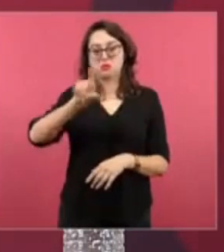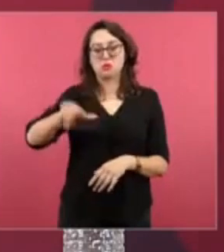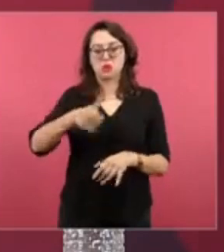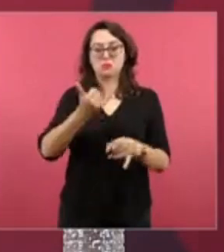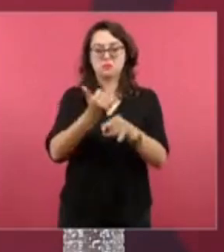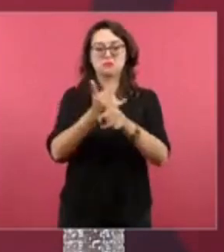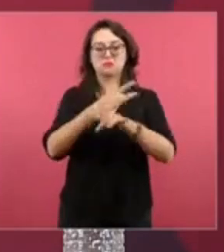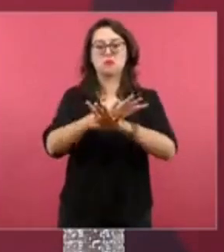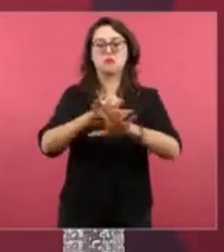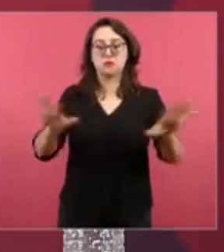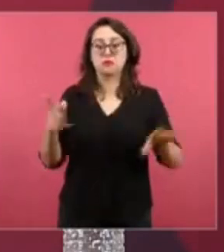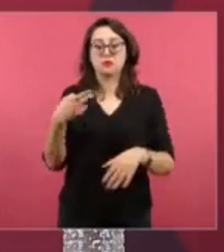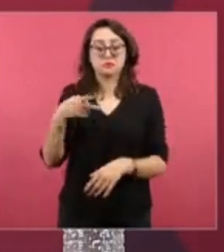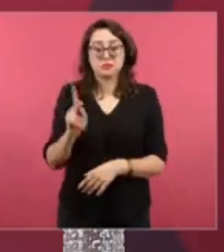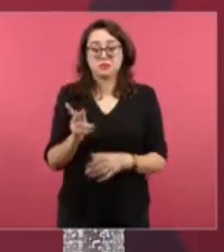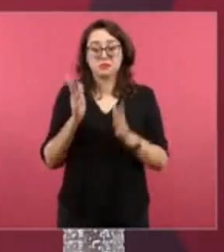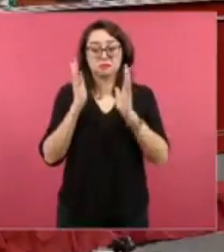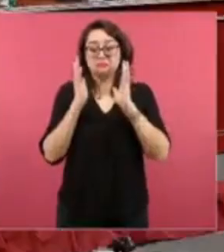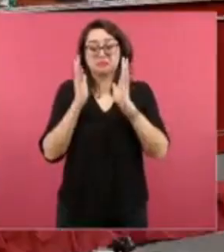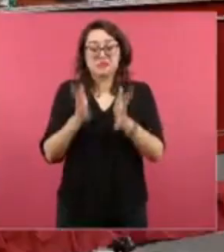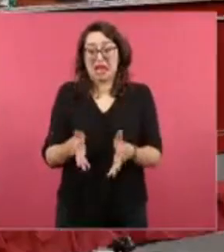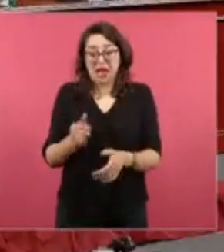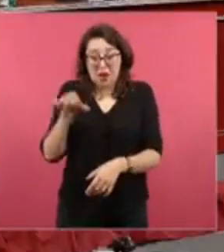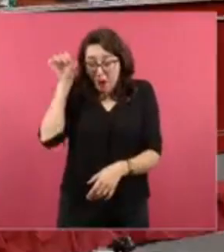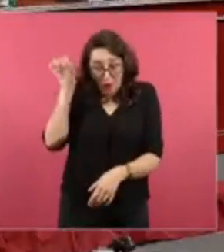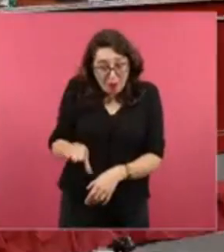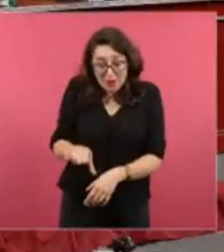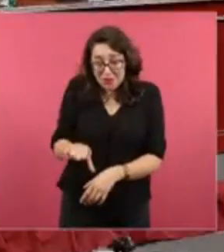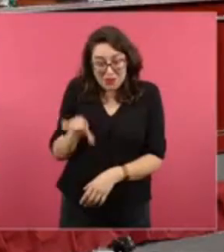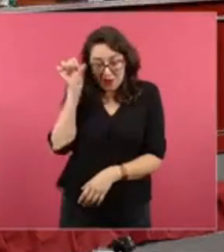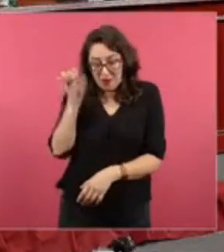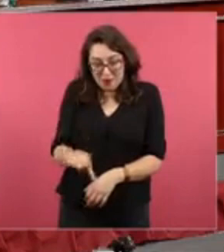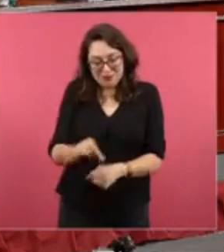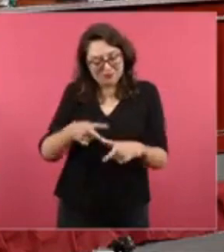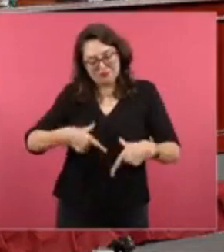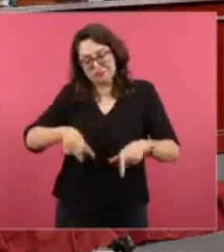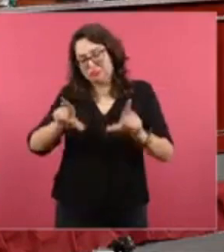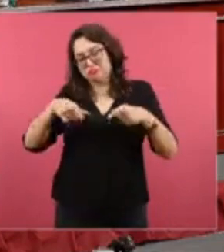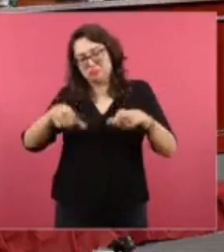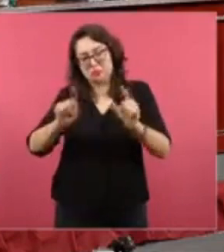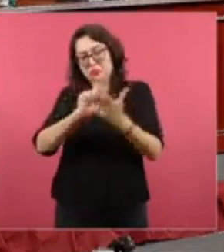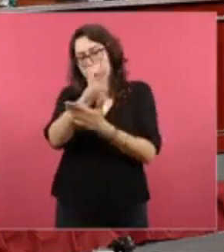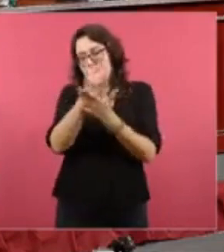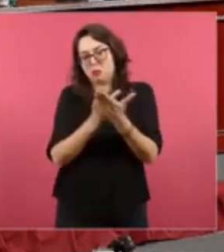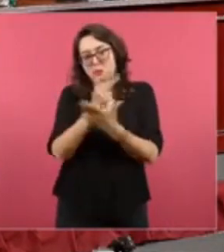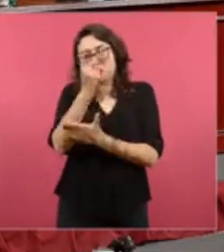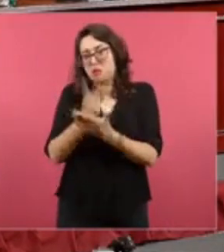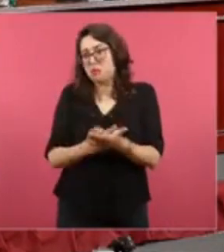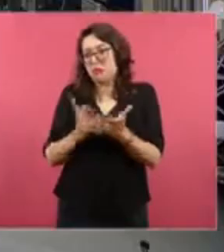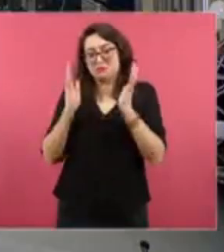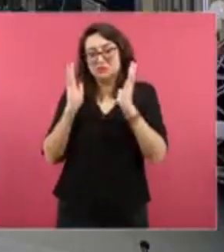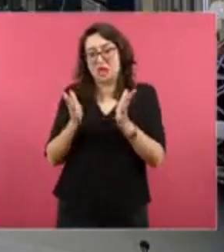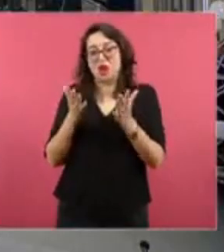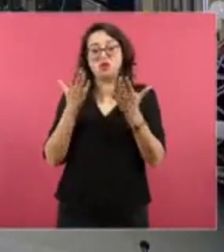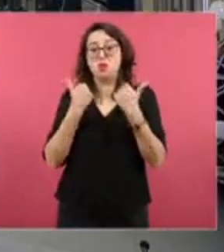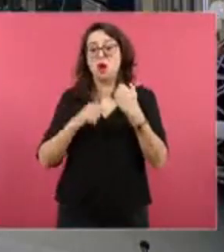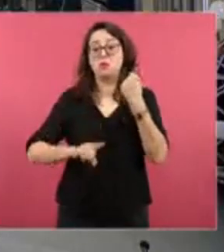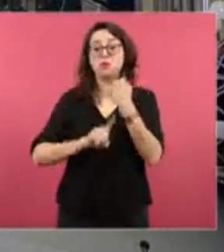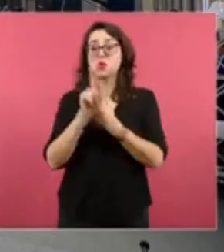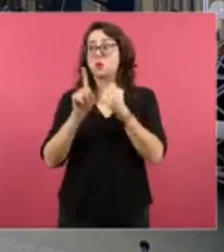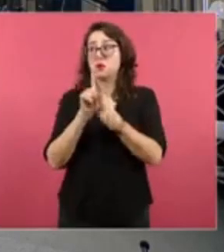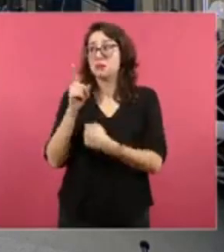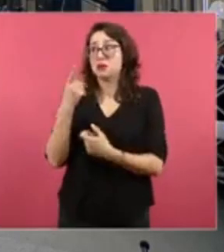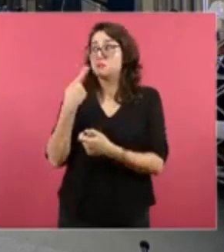eso está ya no a días, está a minutos de ser, ¿sí? Entonces, así estamos trabajando.